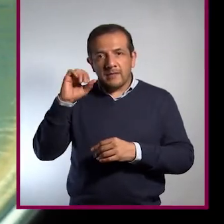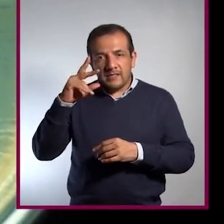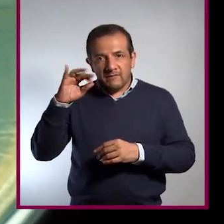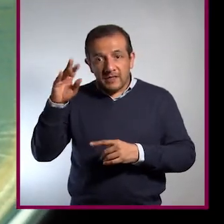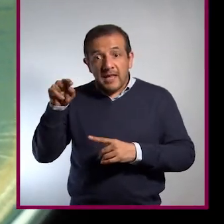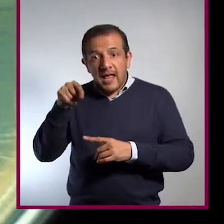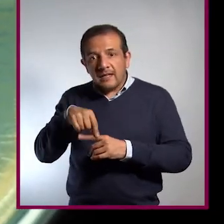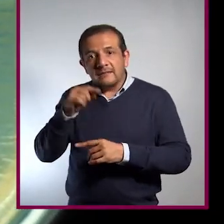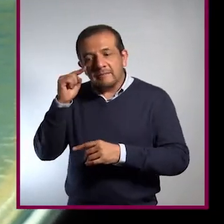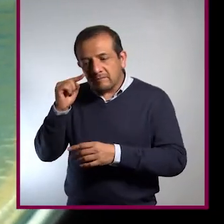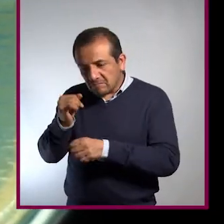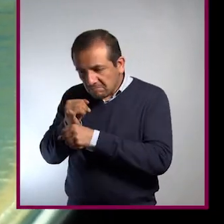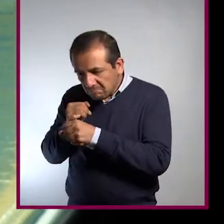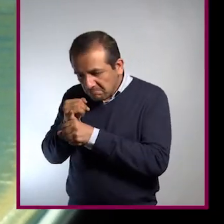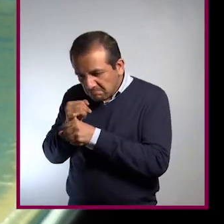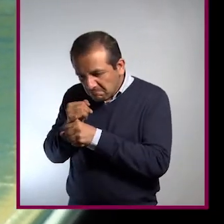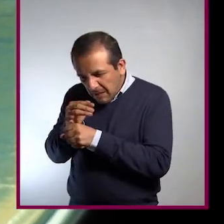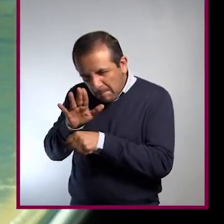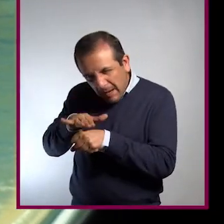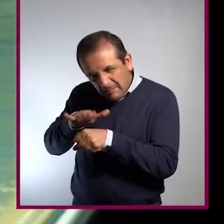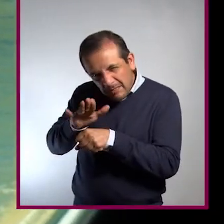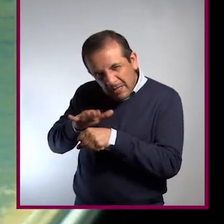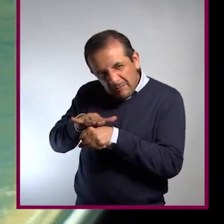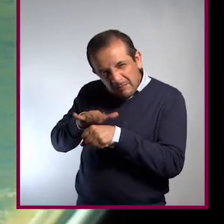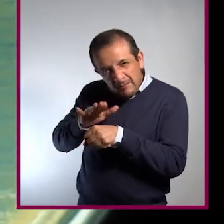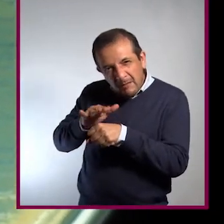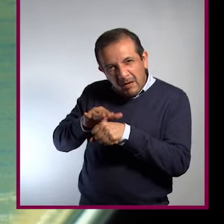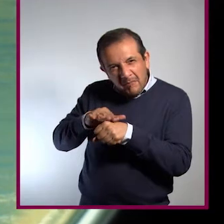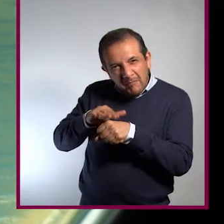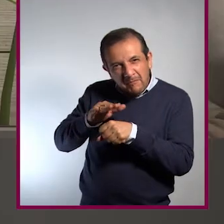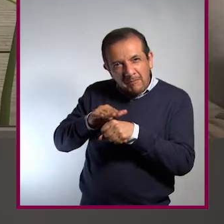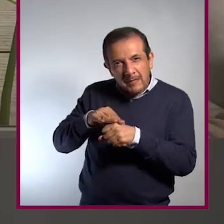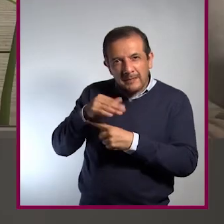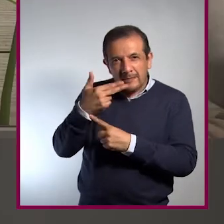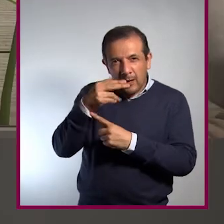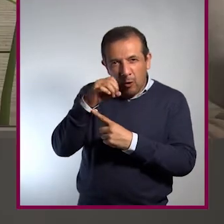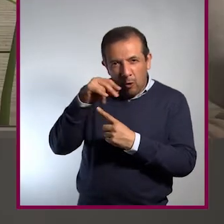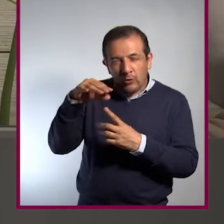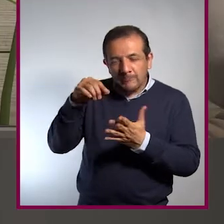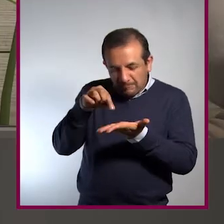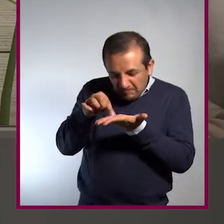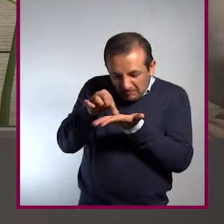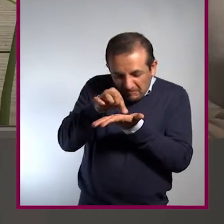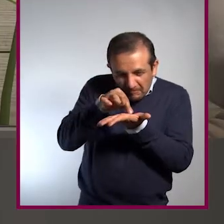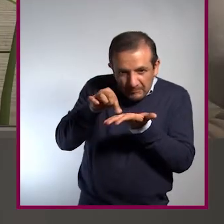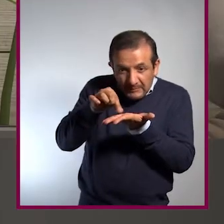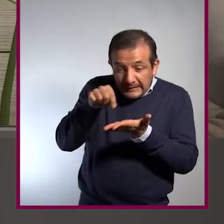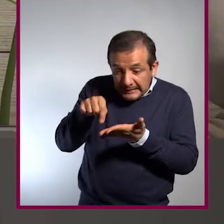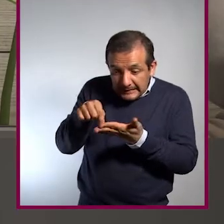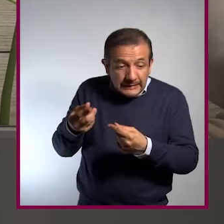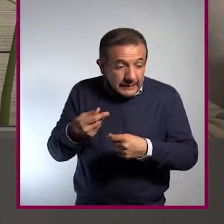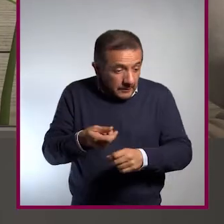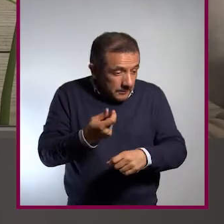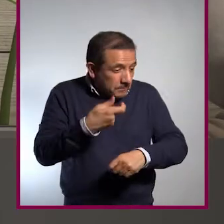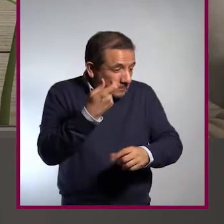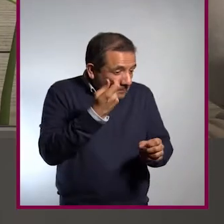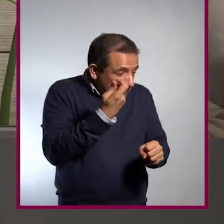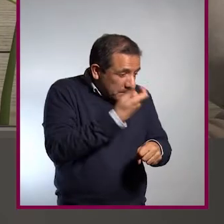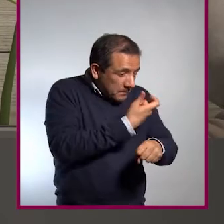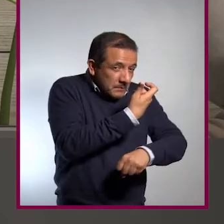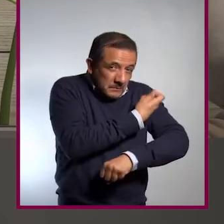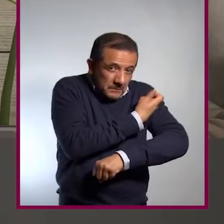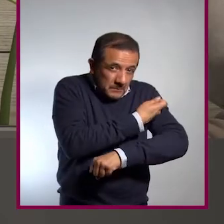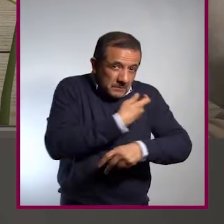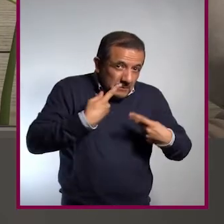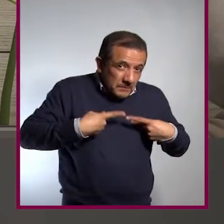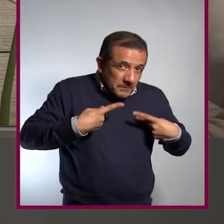se dedicó a extraer mayores cantidades de penicilina de los hongos y a experimentar sus efectos en personas con infecciones